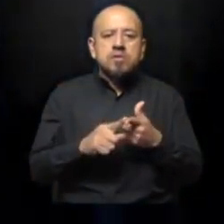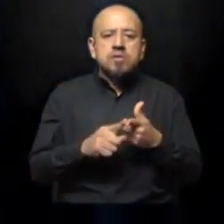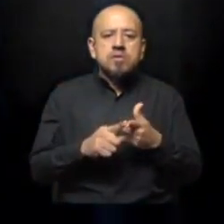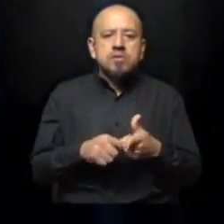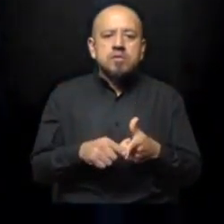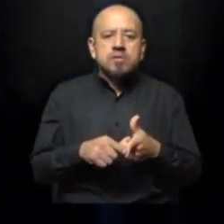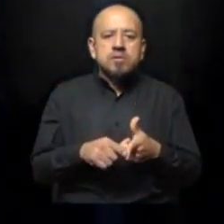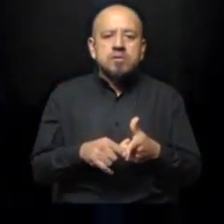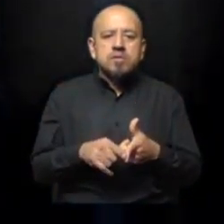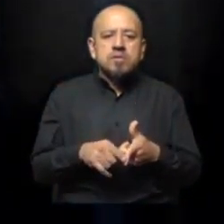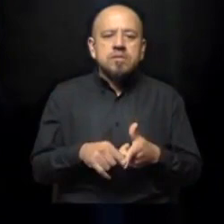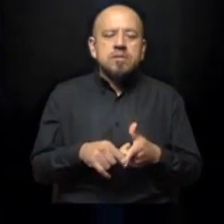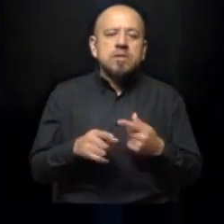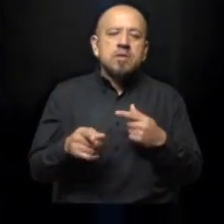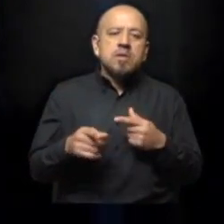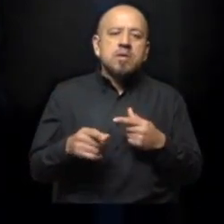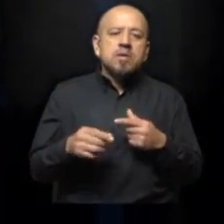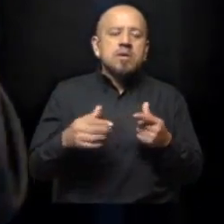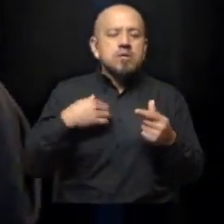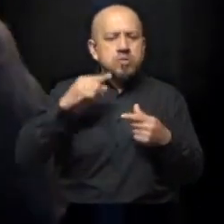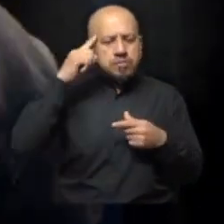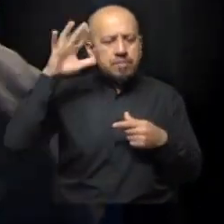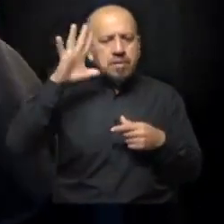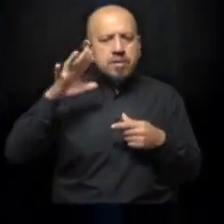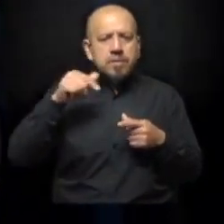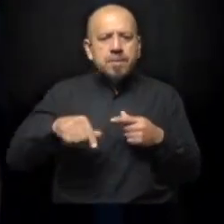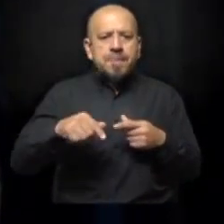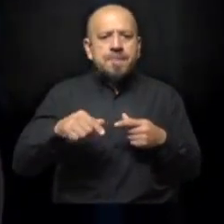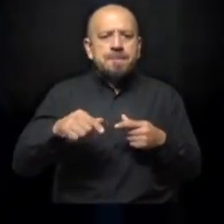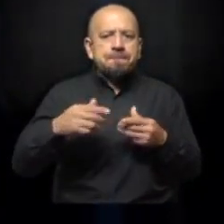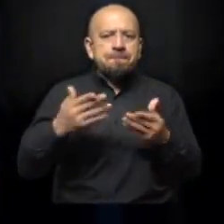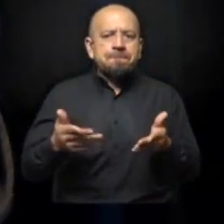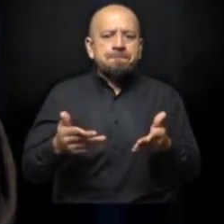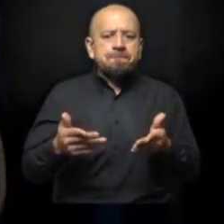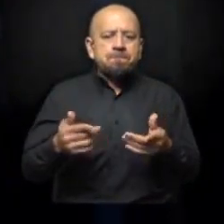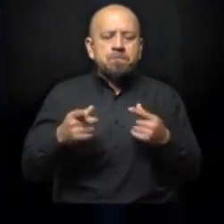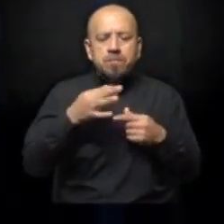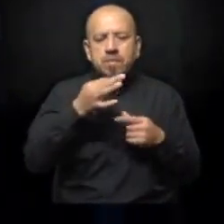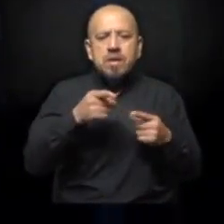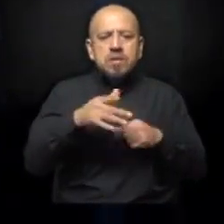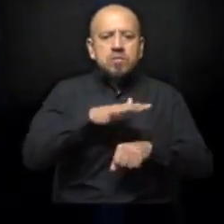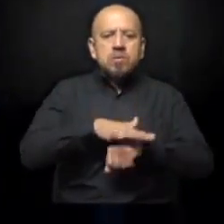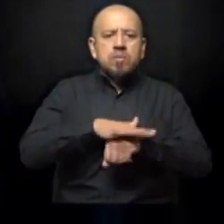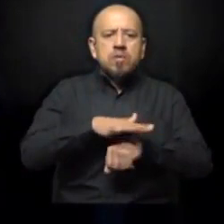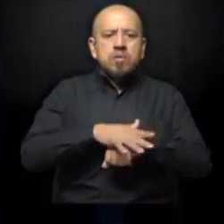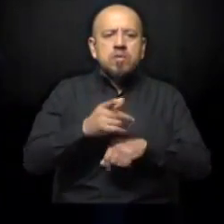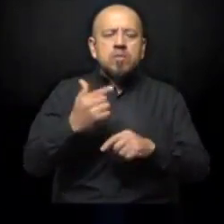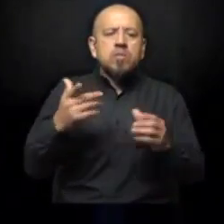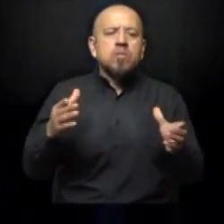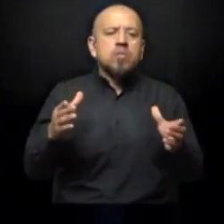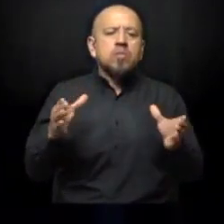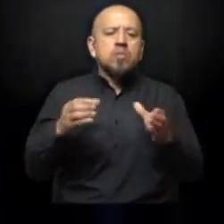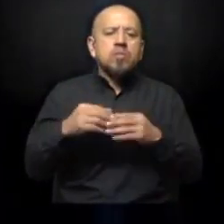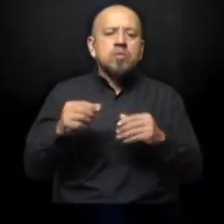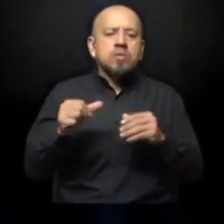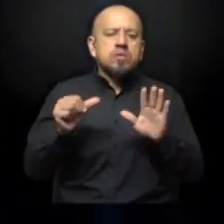pero este me imagino que esta era una de las cosas de una banda ustedes en el